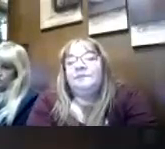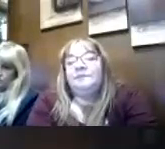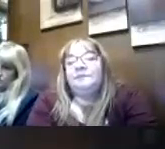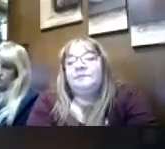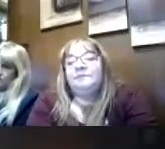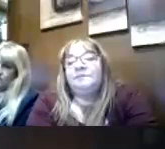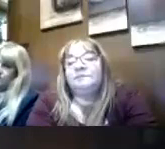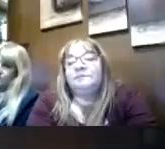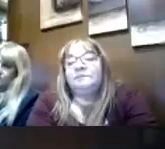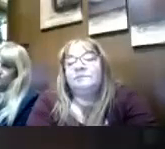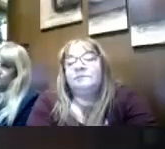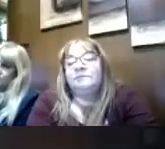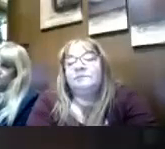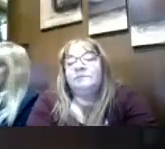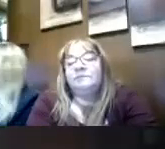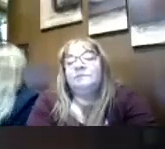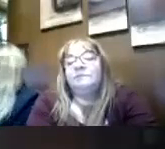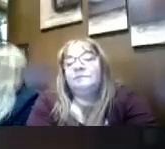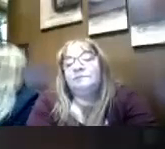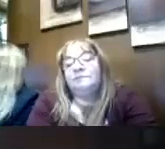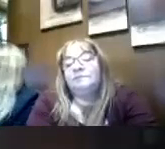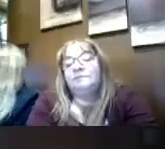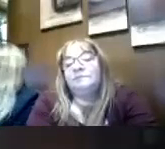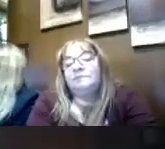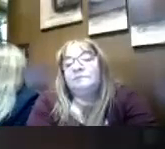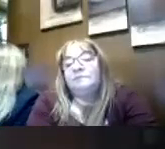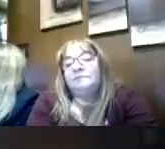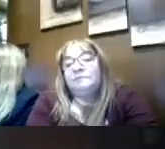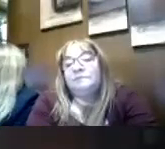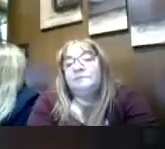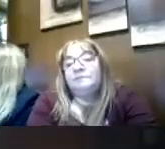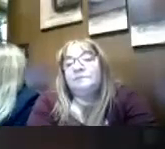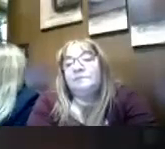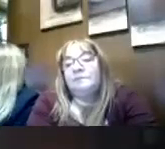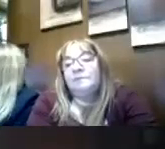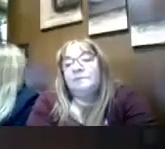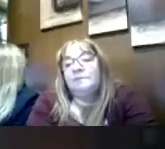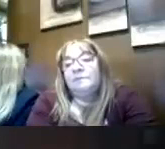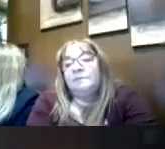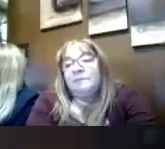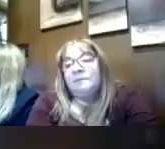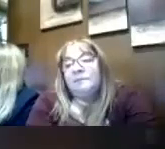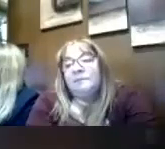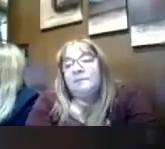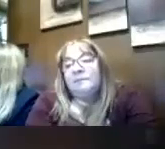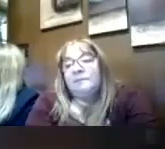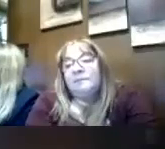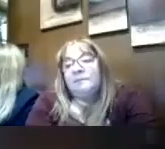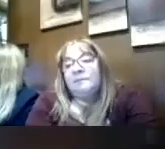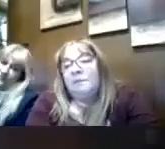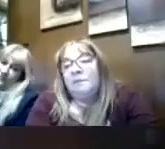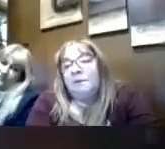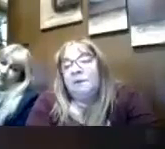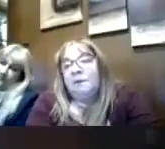Hora en que se lo toma. Deberá constar también la firma y aclaración del empleado interviniente. Para recibir el